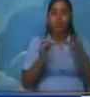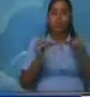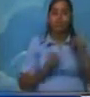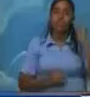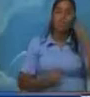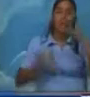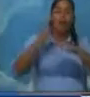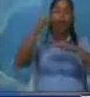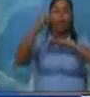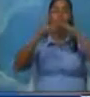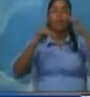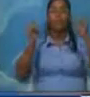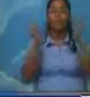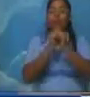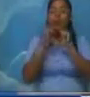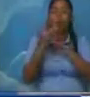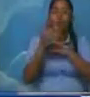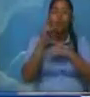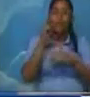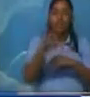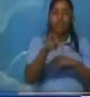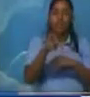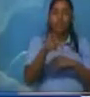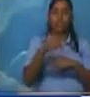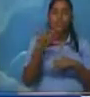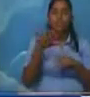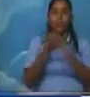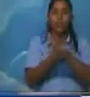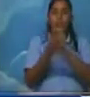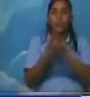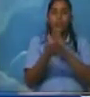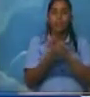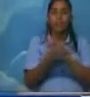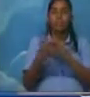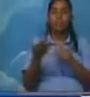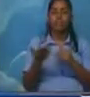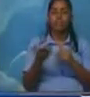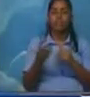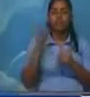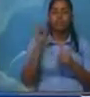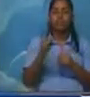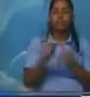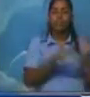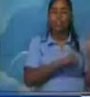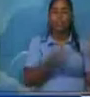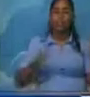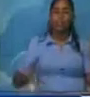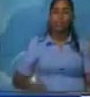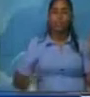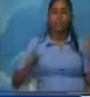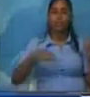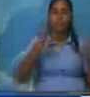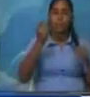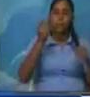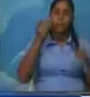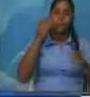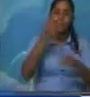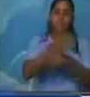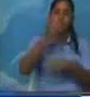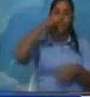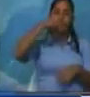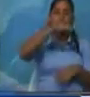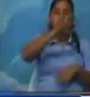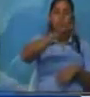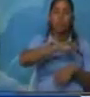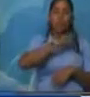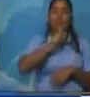aumenten contra ti Qué hubiera sucedido maito si el señor cuando entra el pueblo de